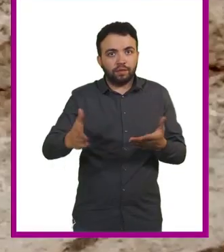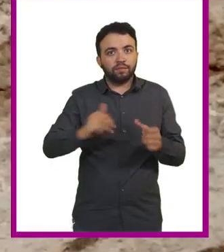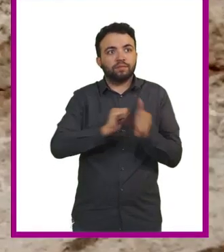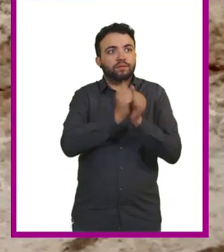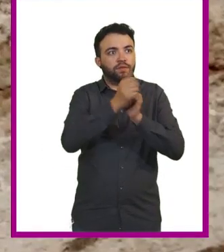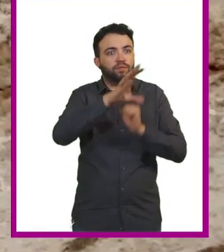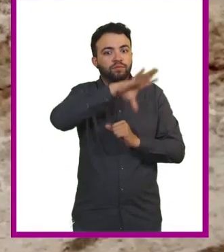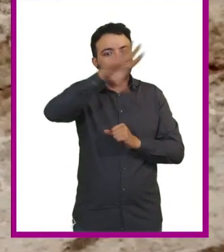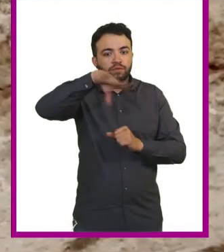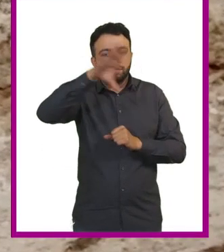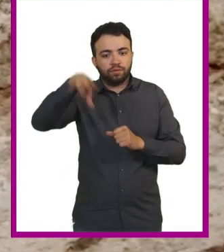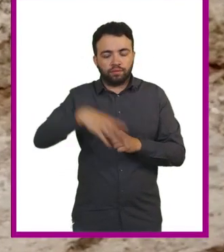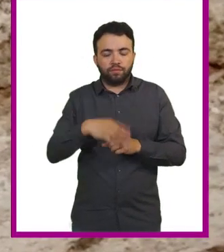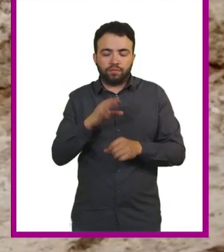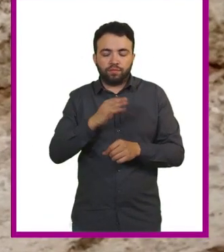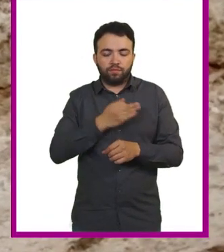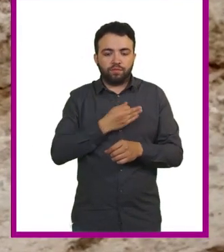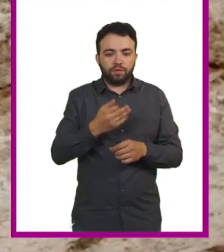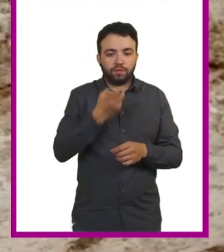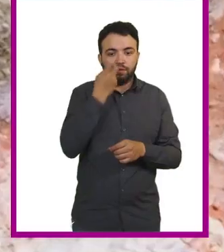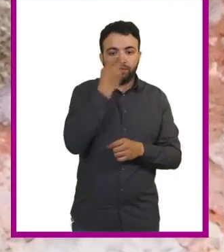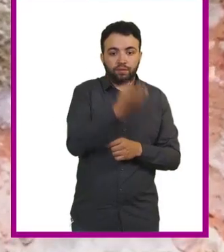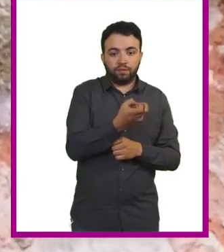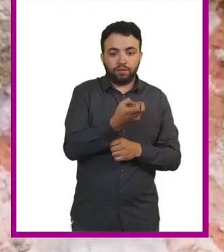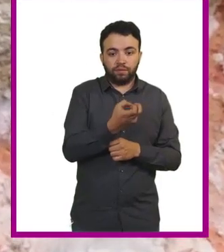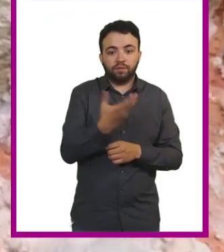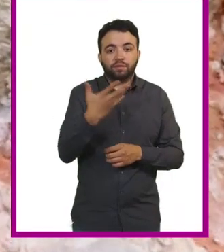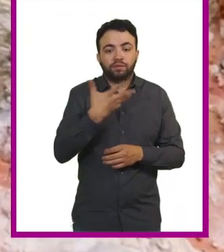Esto, bueno, ha dado,